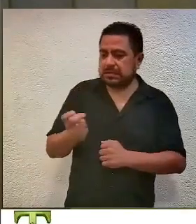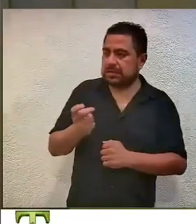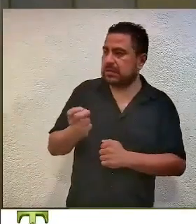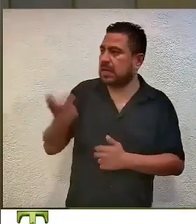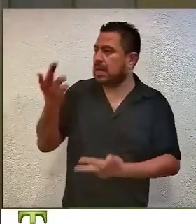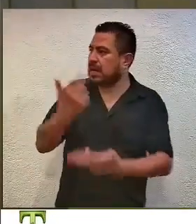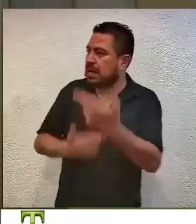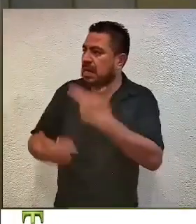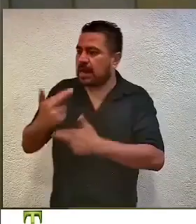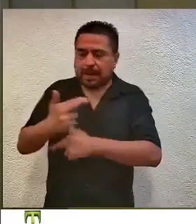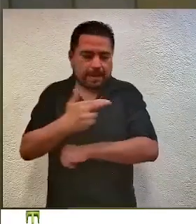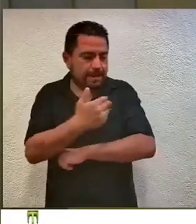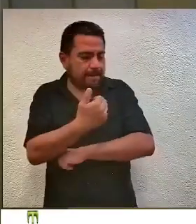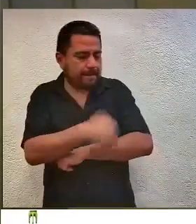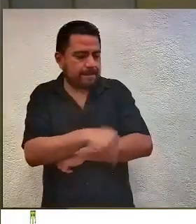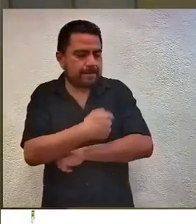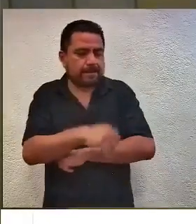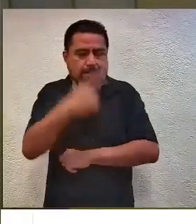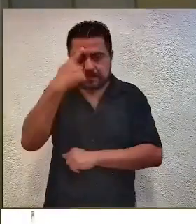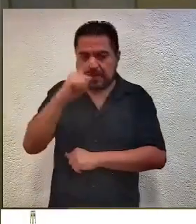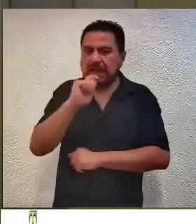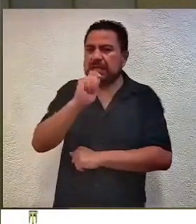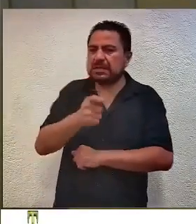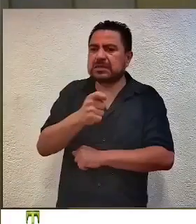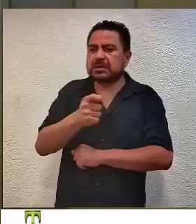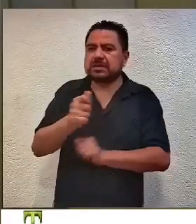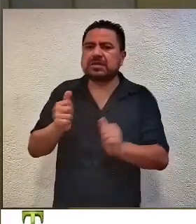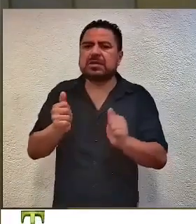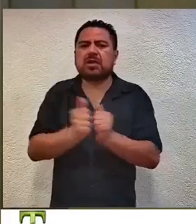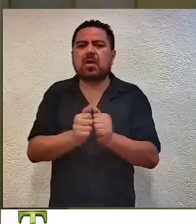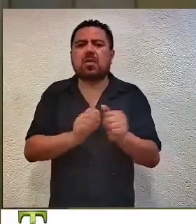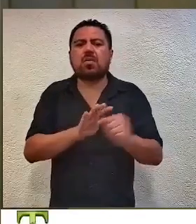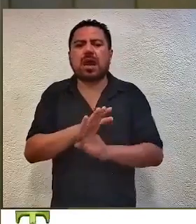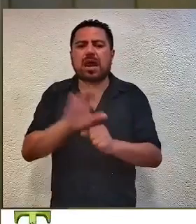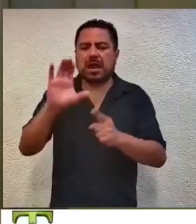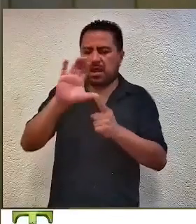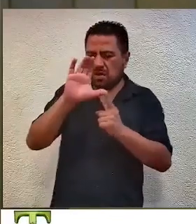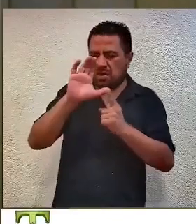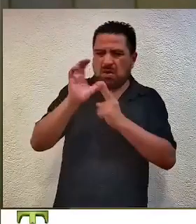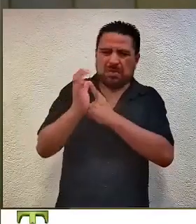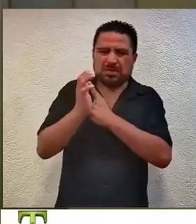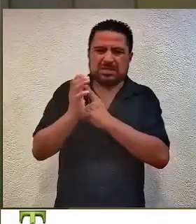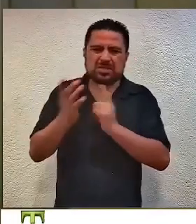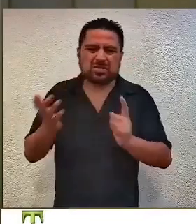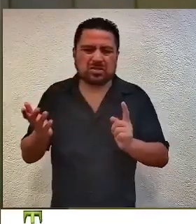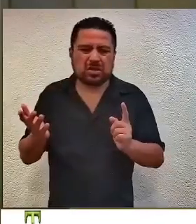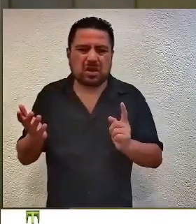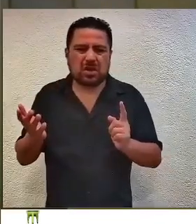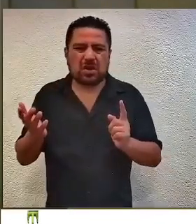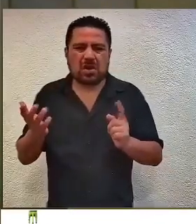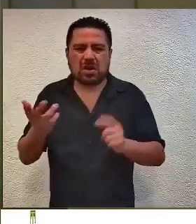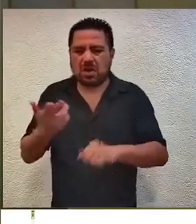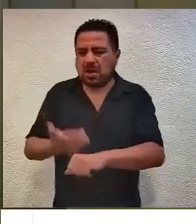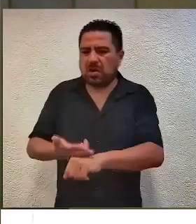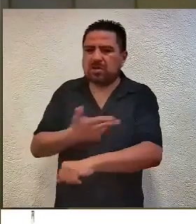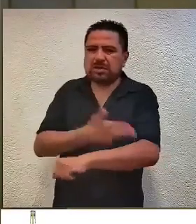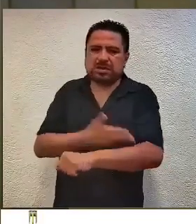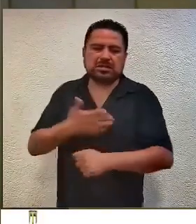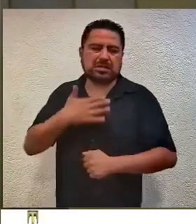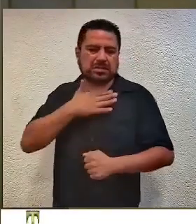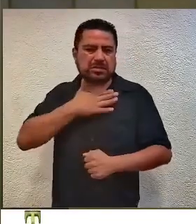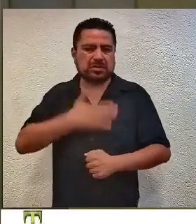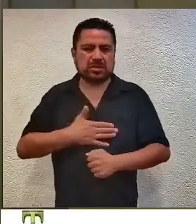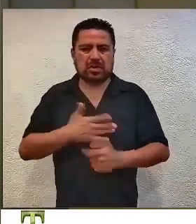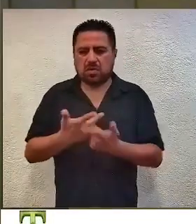revocar parcialmente para efectos de que la Comisión de Honestidad y de Justicia